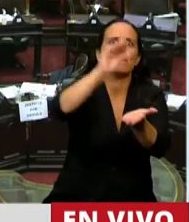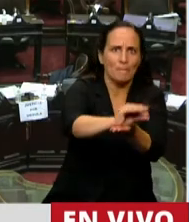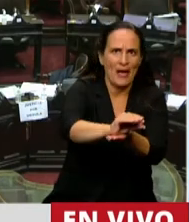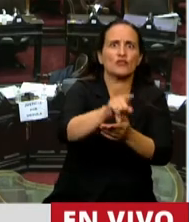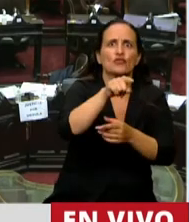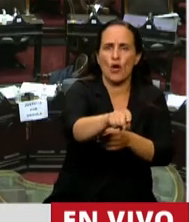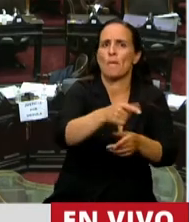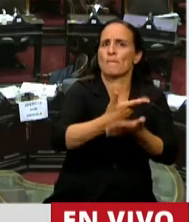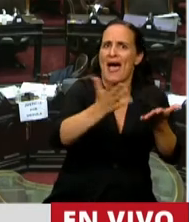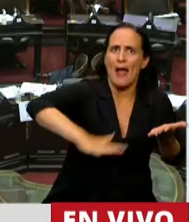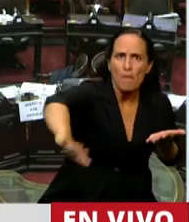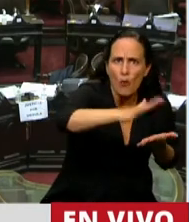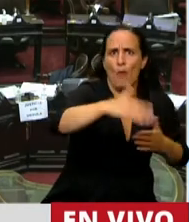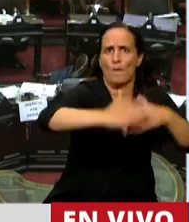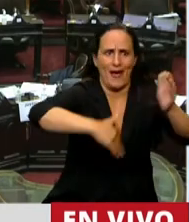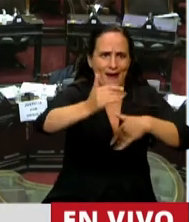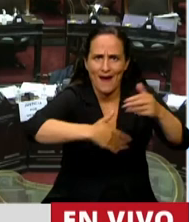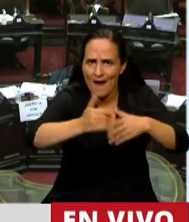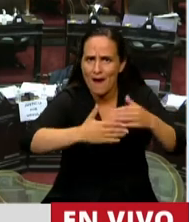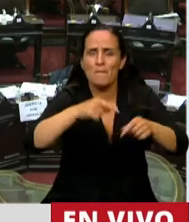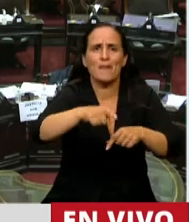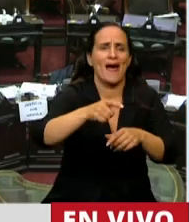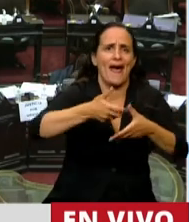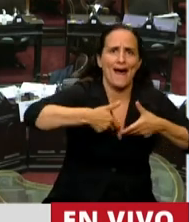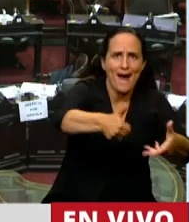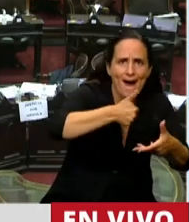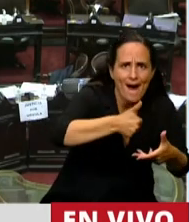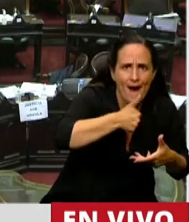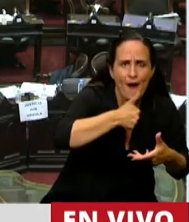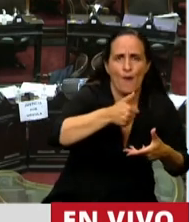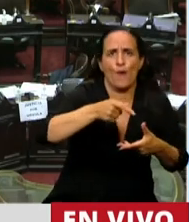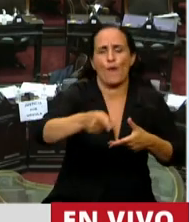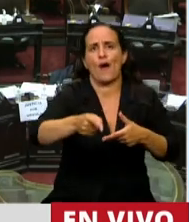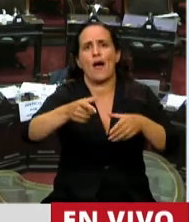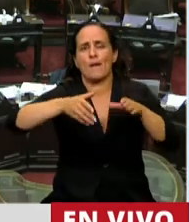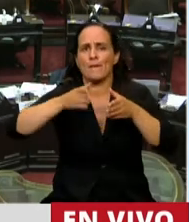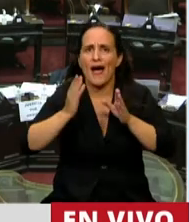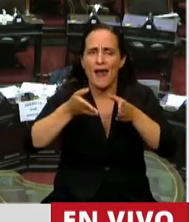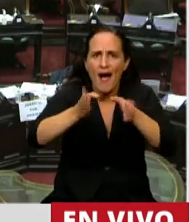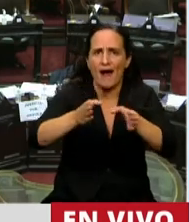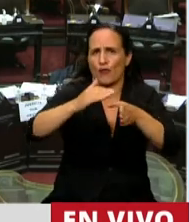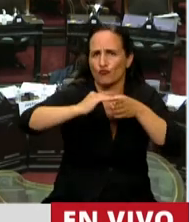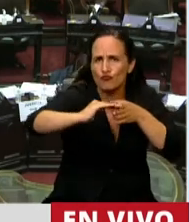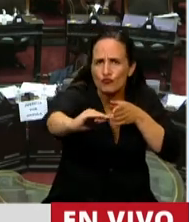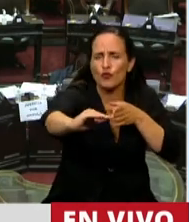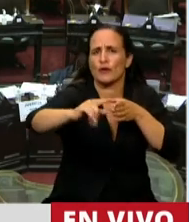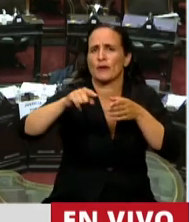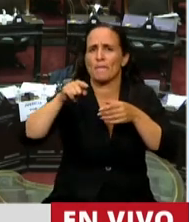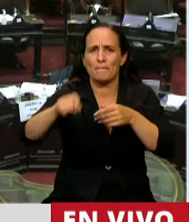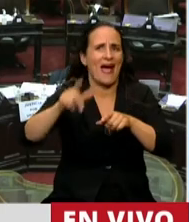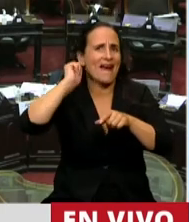públicas necesarias, para obras de infraestructura, para obras de agua, para obras viales, para cierre de circulación,